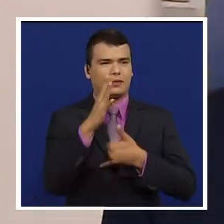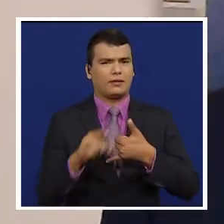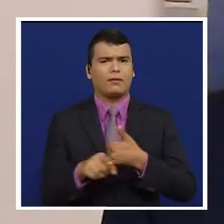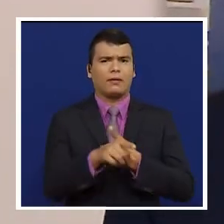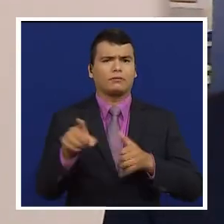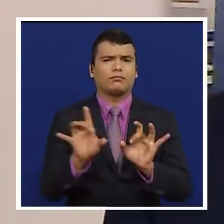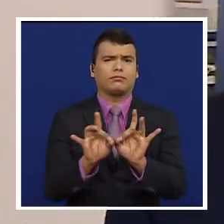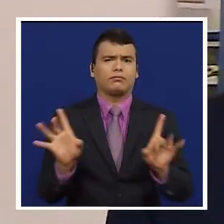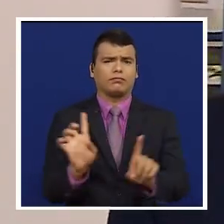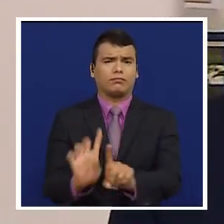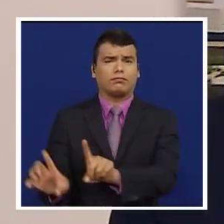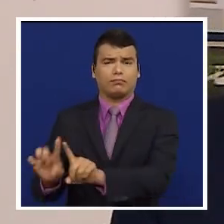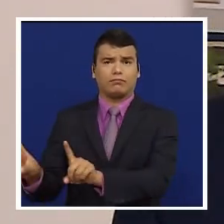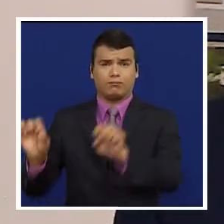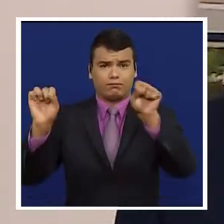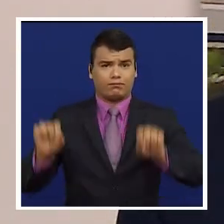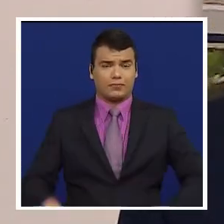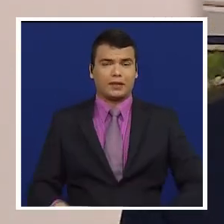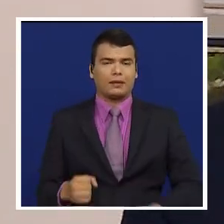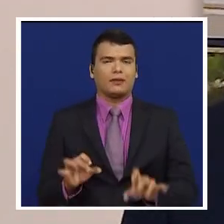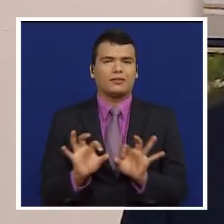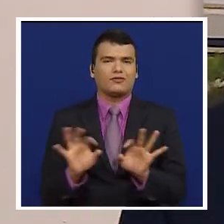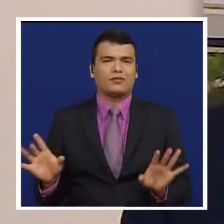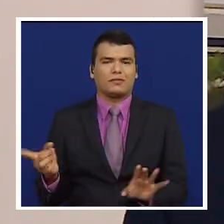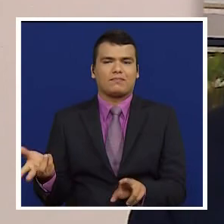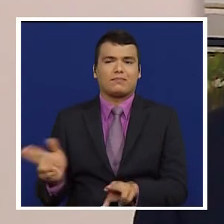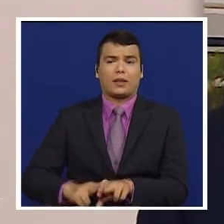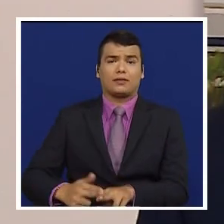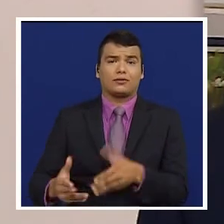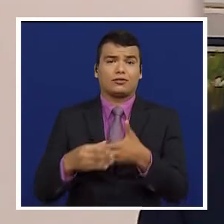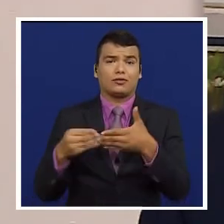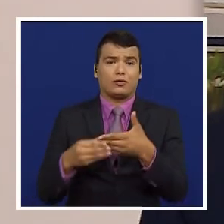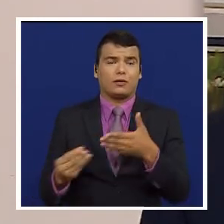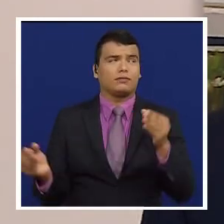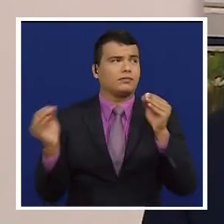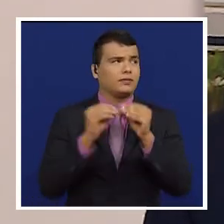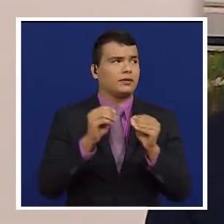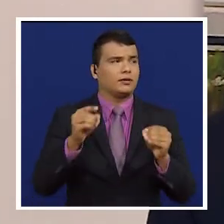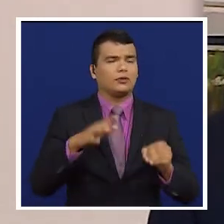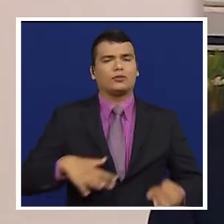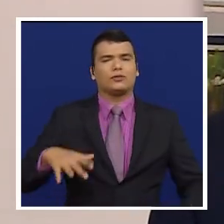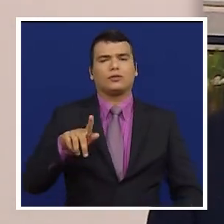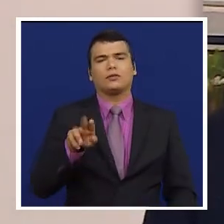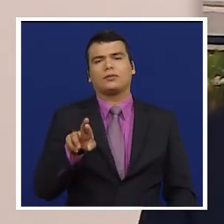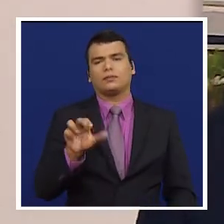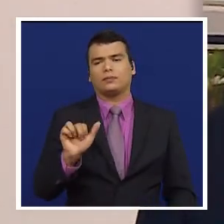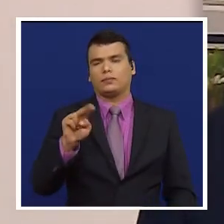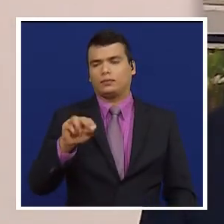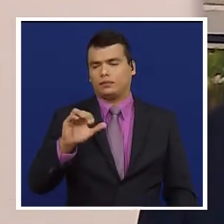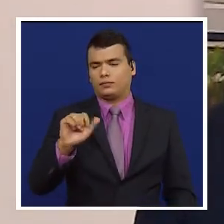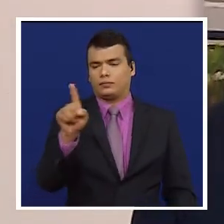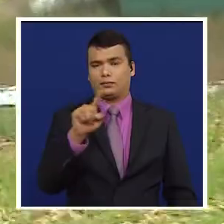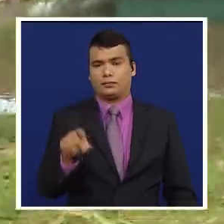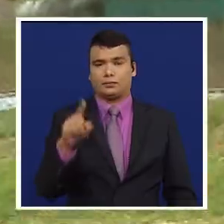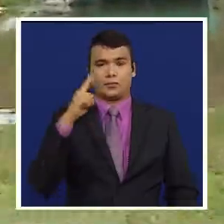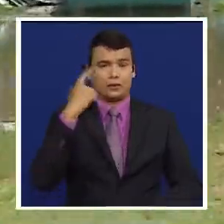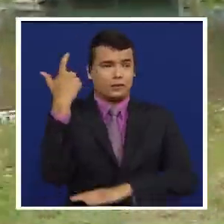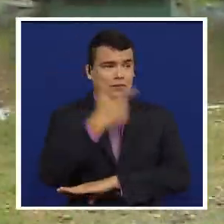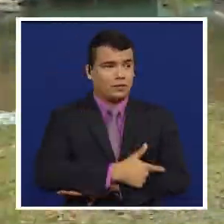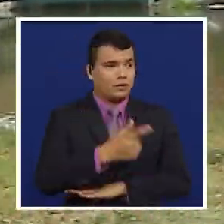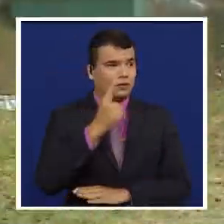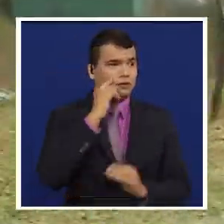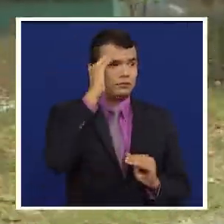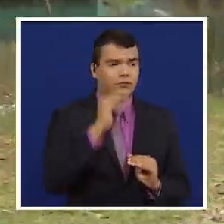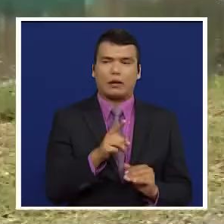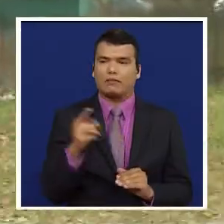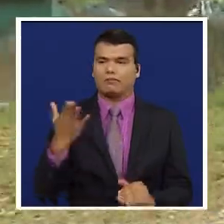de oportunidades con el incremento del dólar y con el tema anticíclico de las zonas francas como exportadoras ante la caída del precio del petróleo. Esta